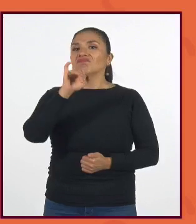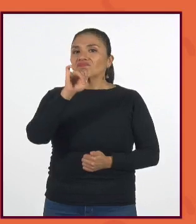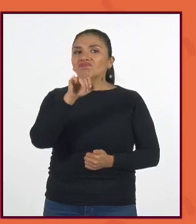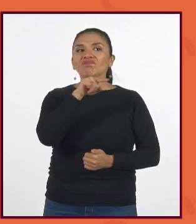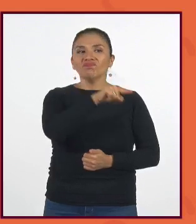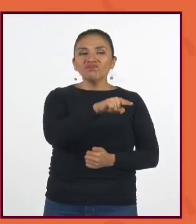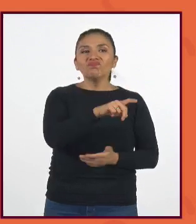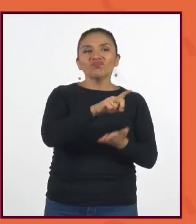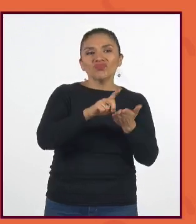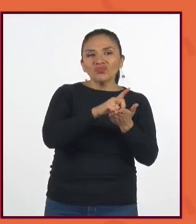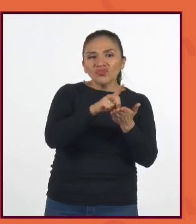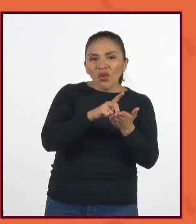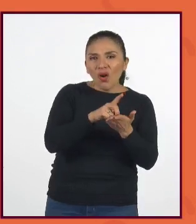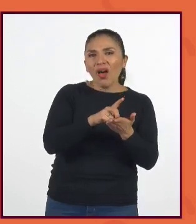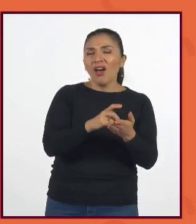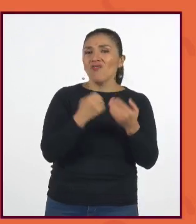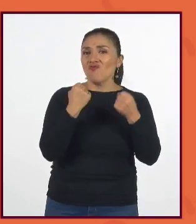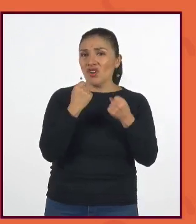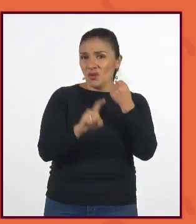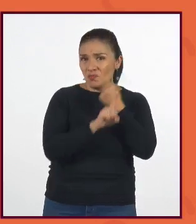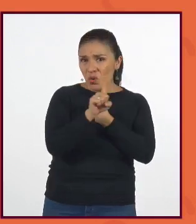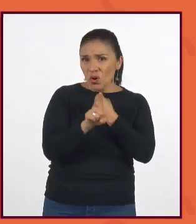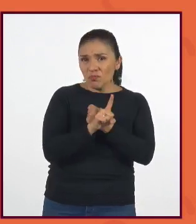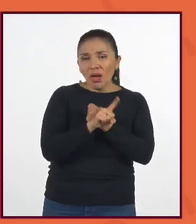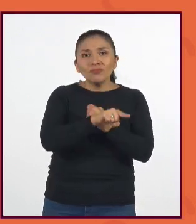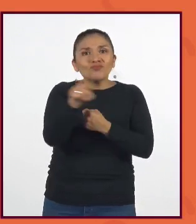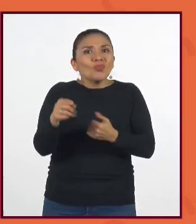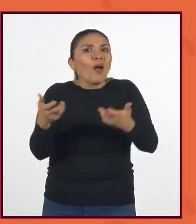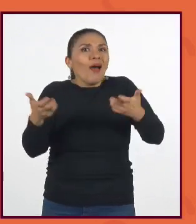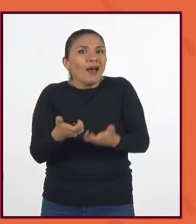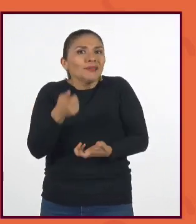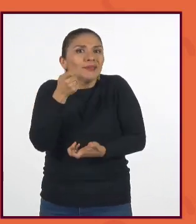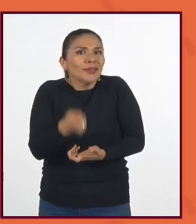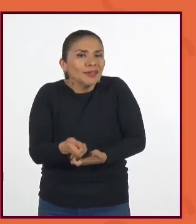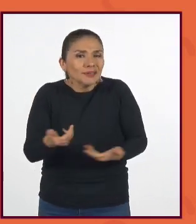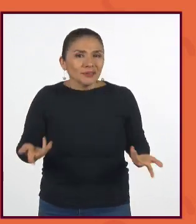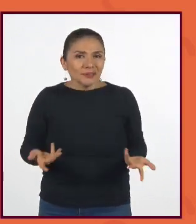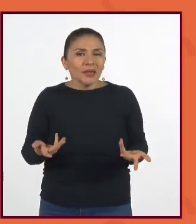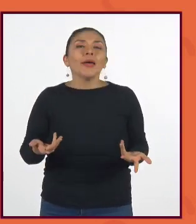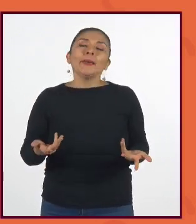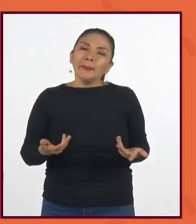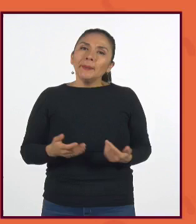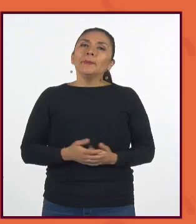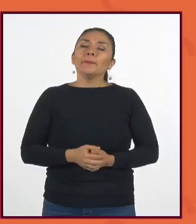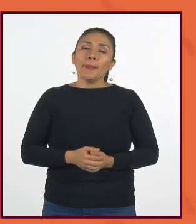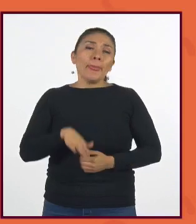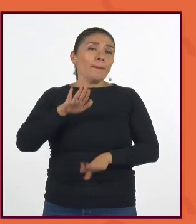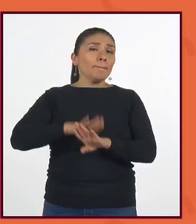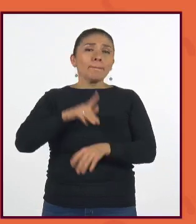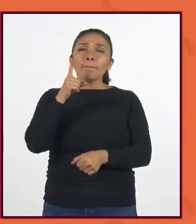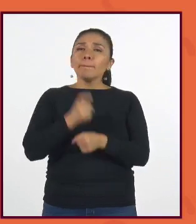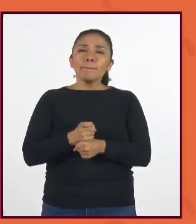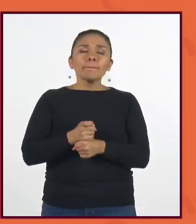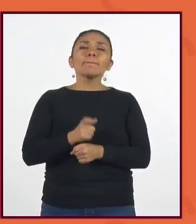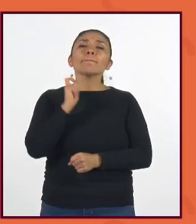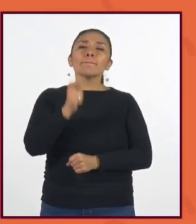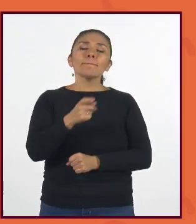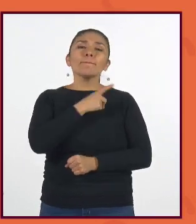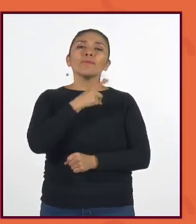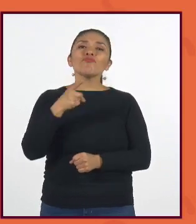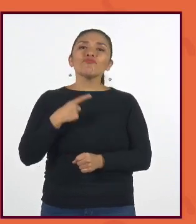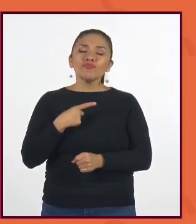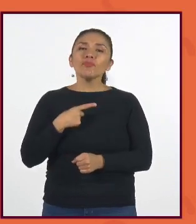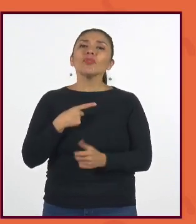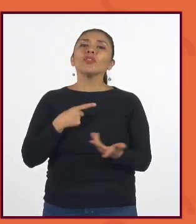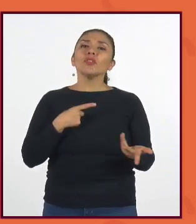muy problemáticos, ¿qué hacer, no? ¿Qué puede hacer el profesor? Principalmente se